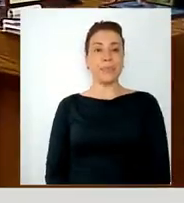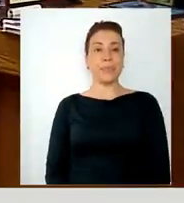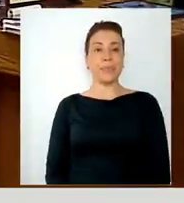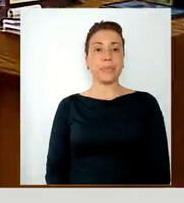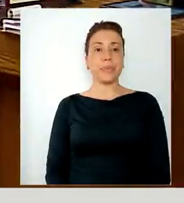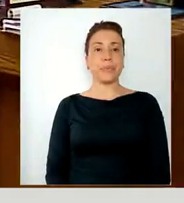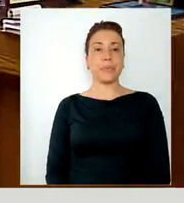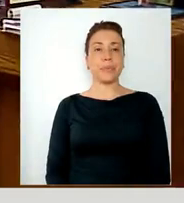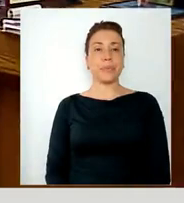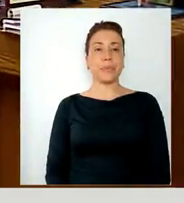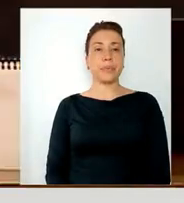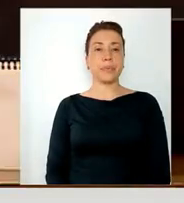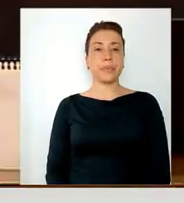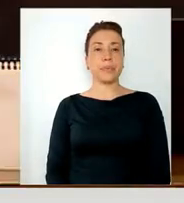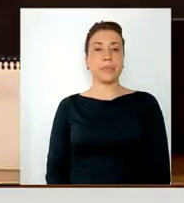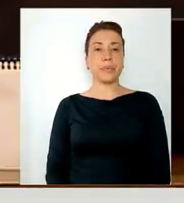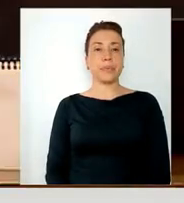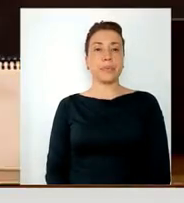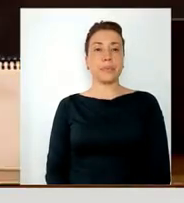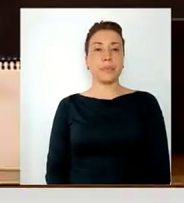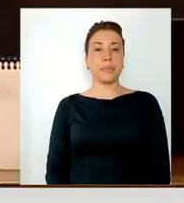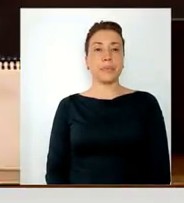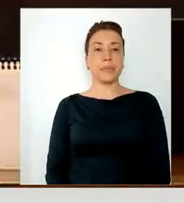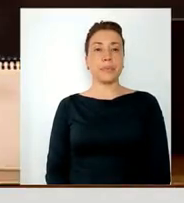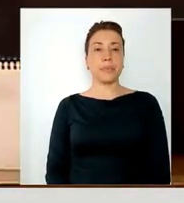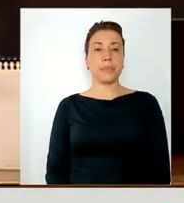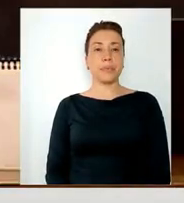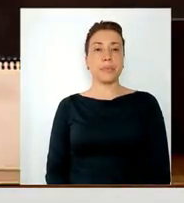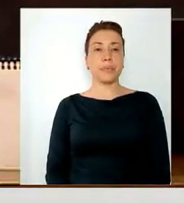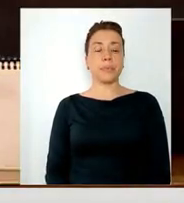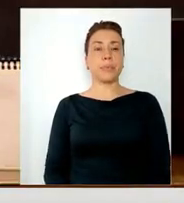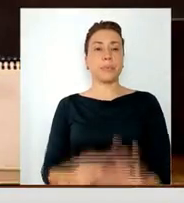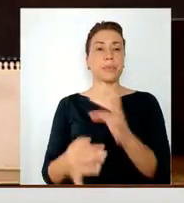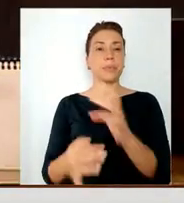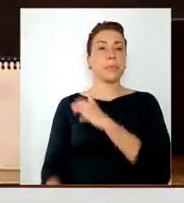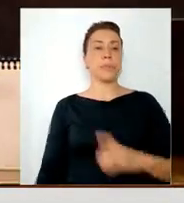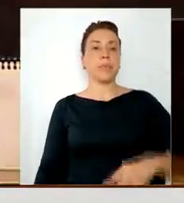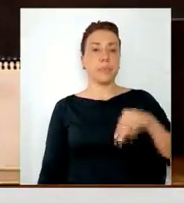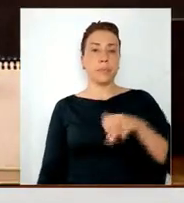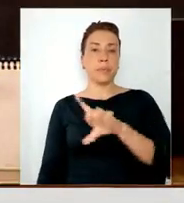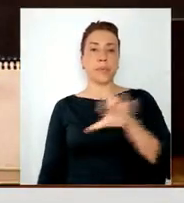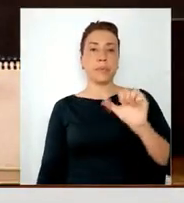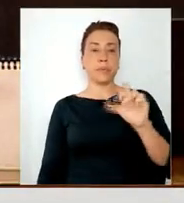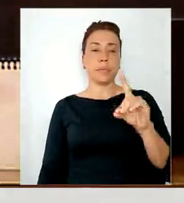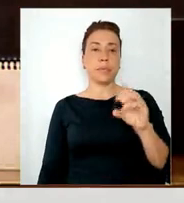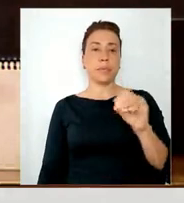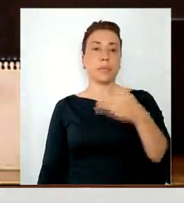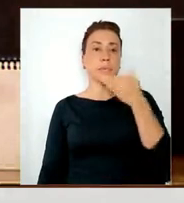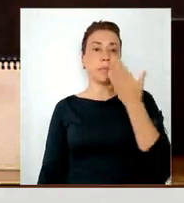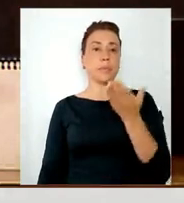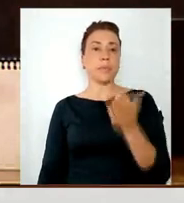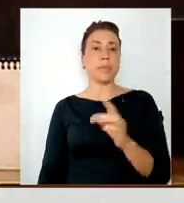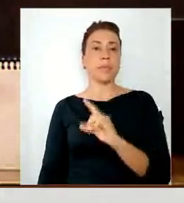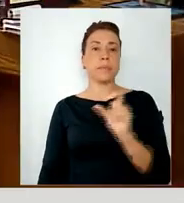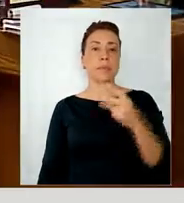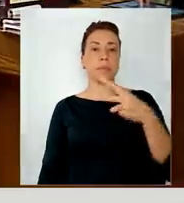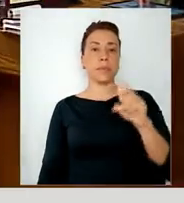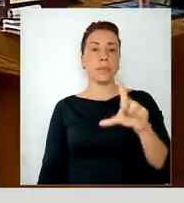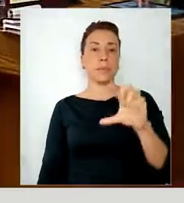Gracias diputado mellado le damos la palabra al diputado Diego charper diputado